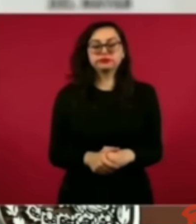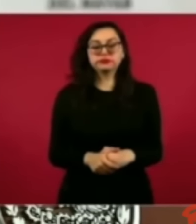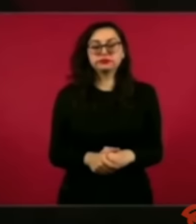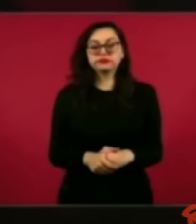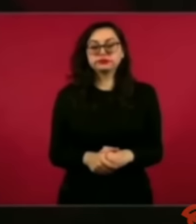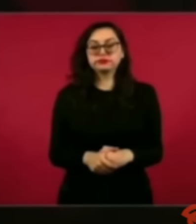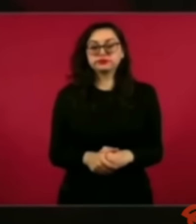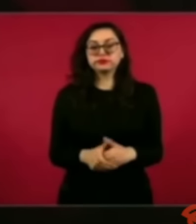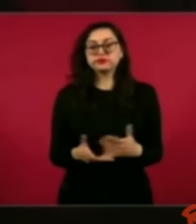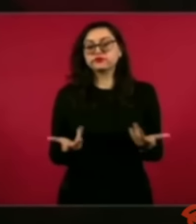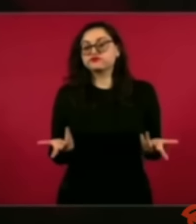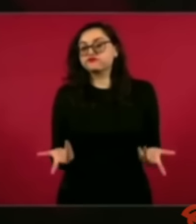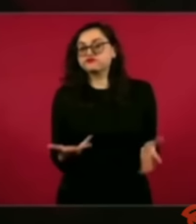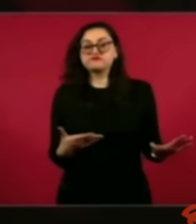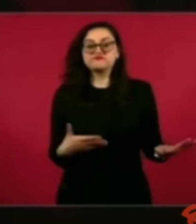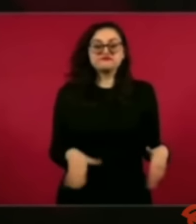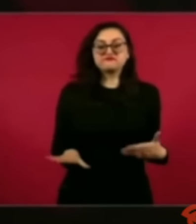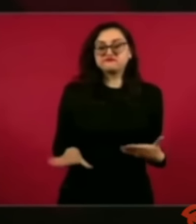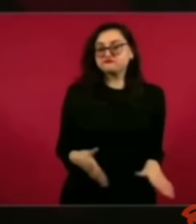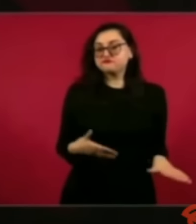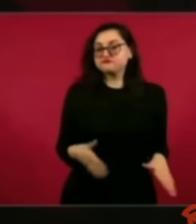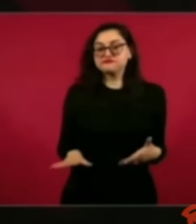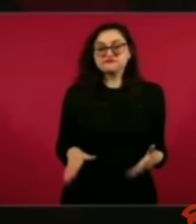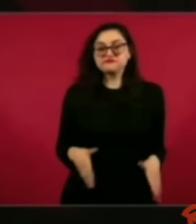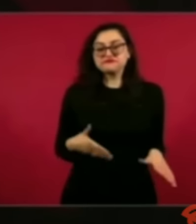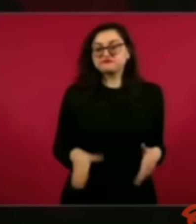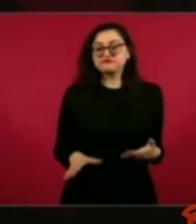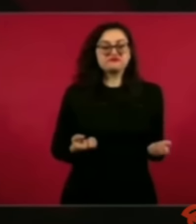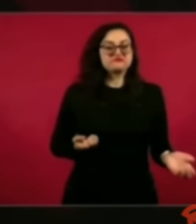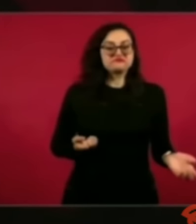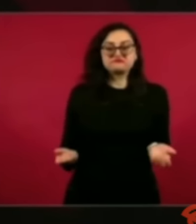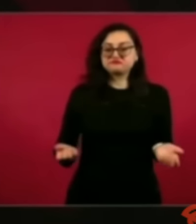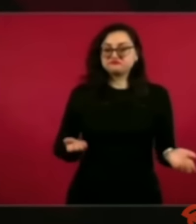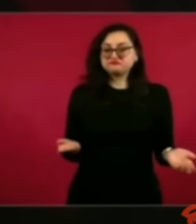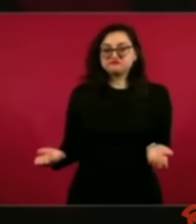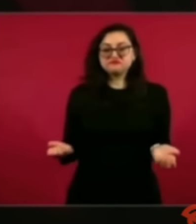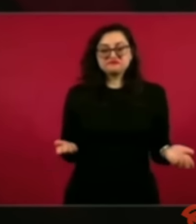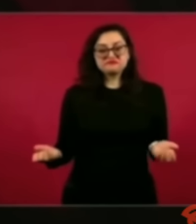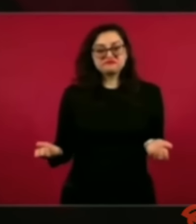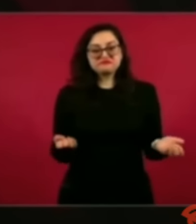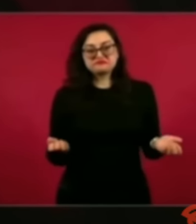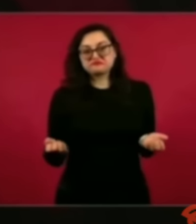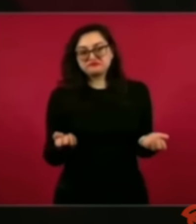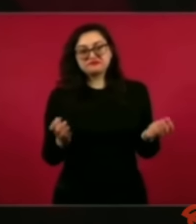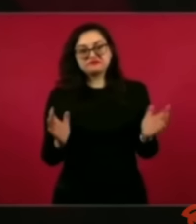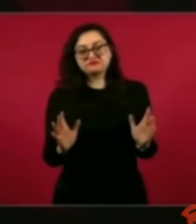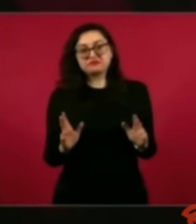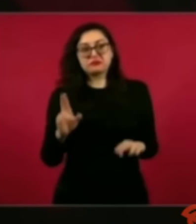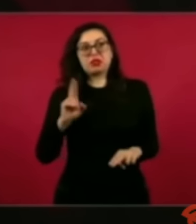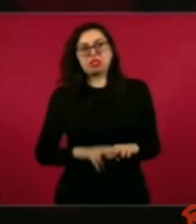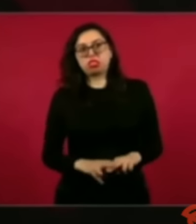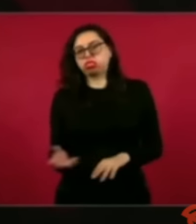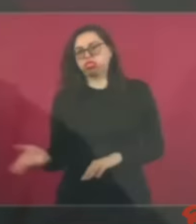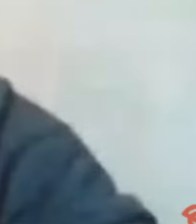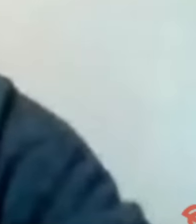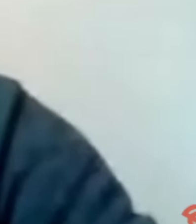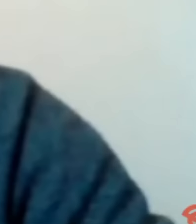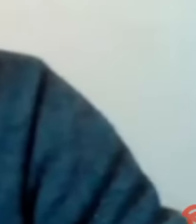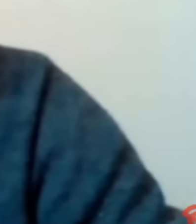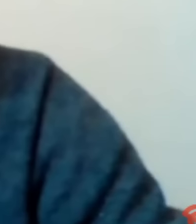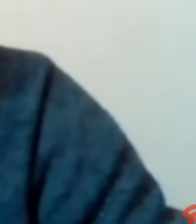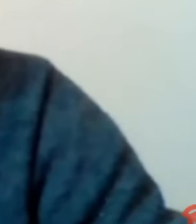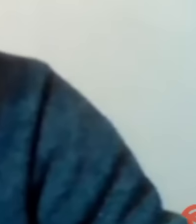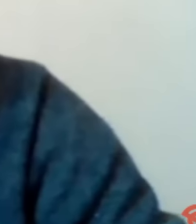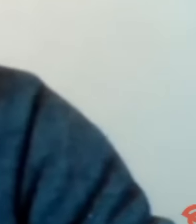a caminar, a hacer un poco de ejercicio para no estar ahí. ¿Qué es un muy merecido descanso,